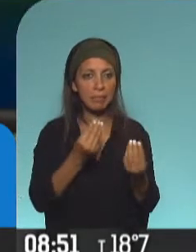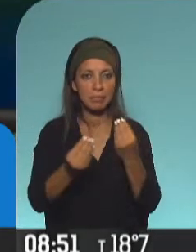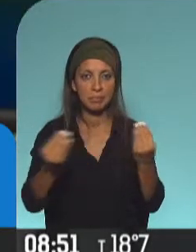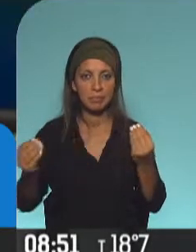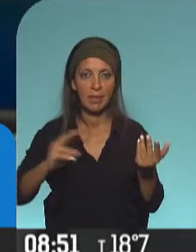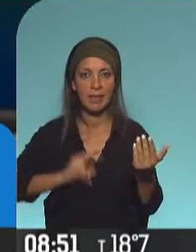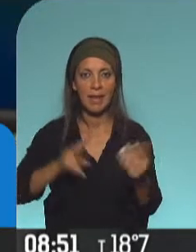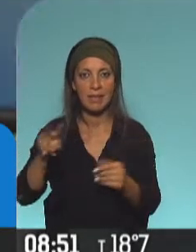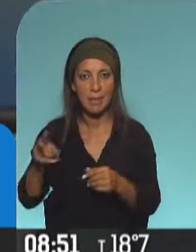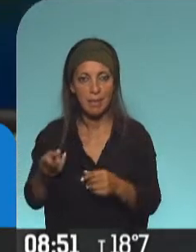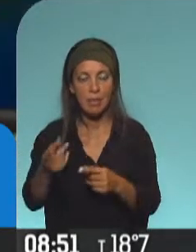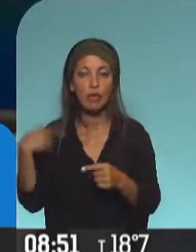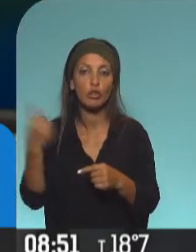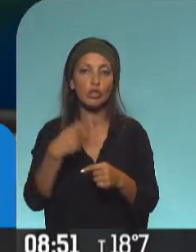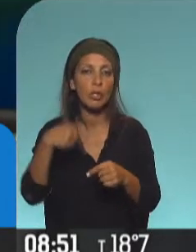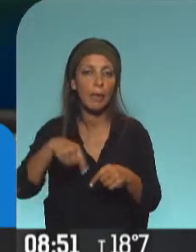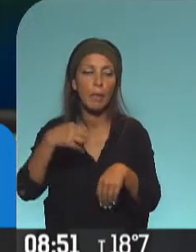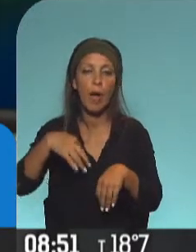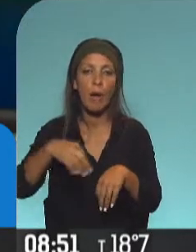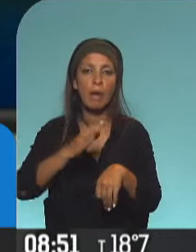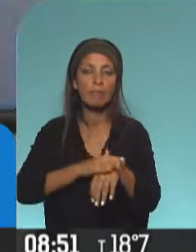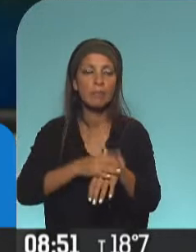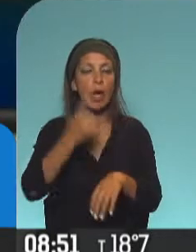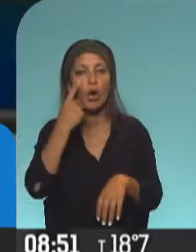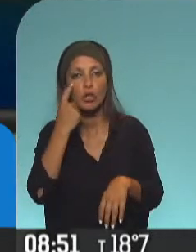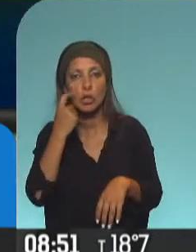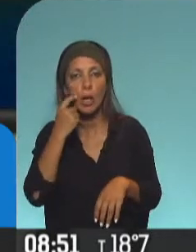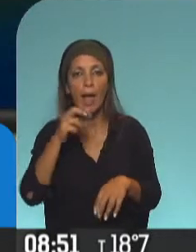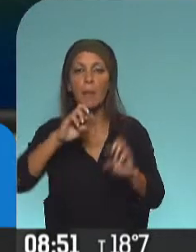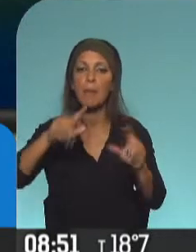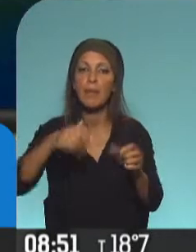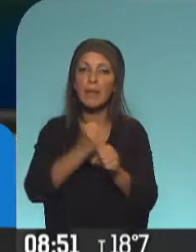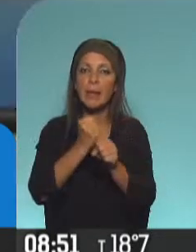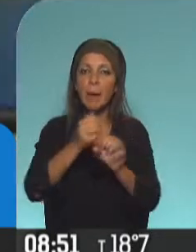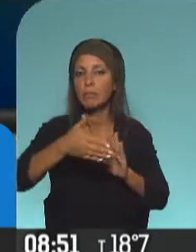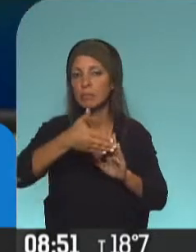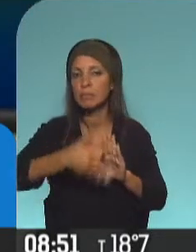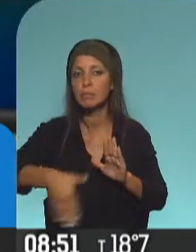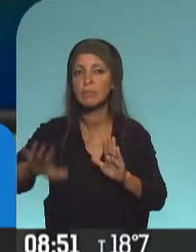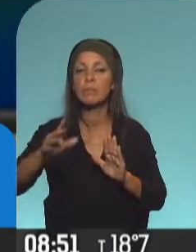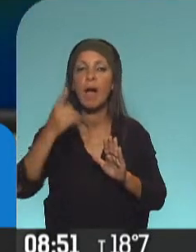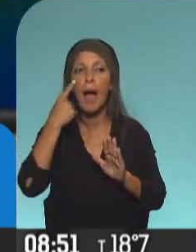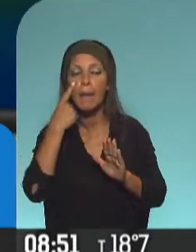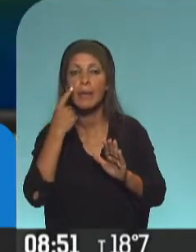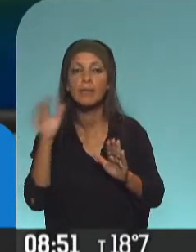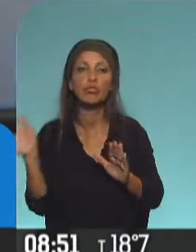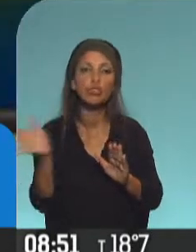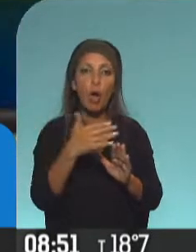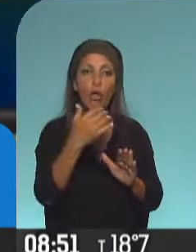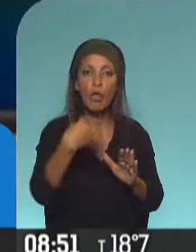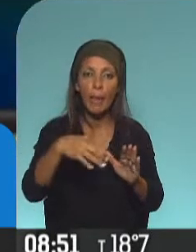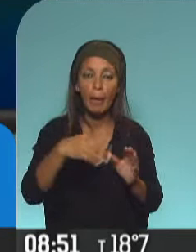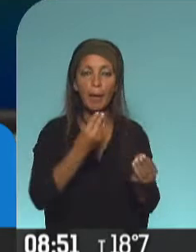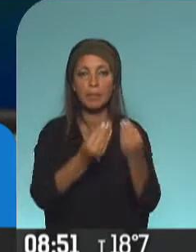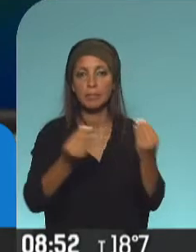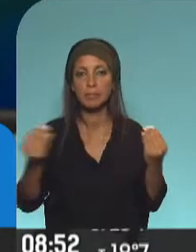tenemos que hacer es el control, que de acá a una cantidad de tiempo, que es un plan de trabajo que nos pusimos, es asegurar que en todos los lugares haya y